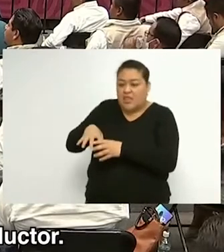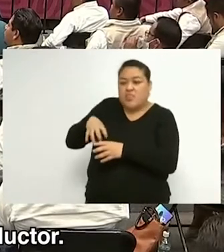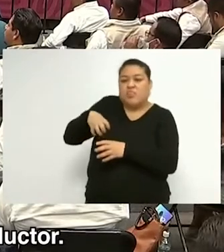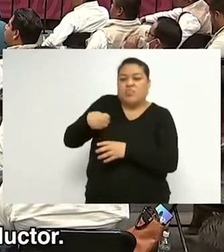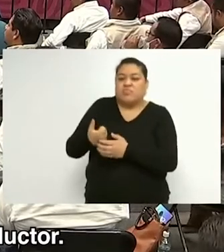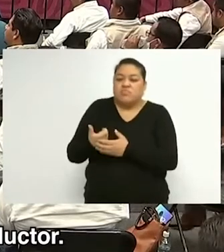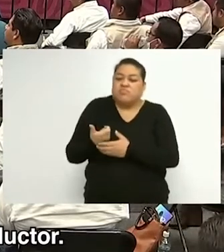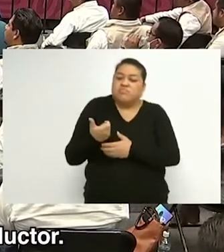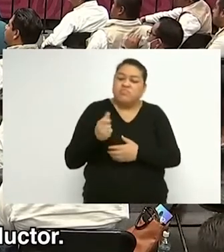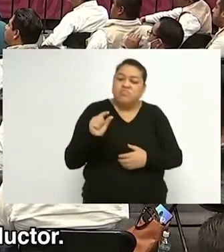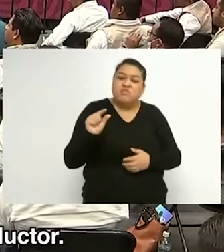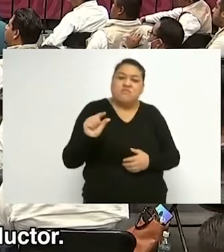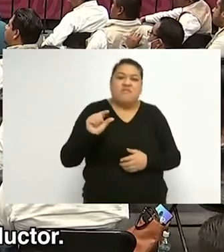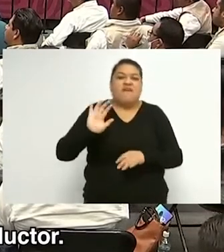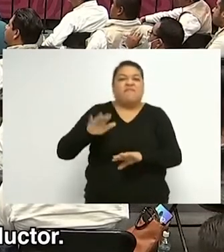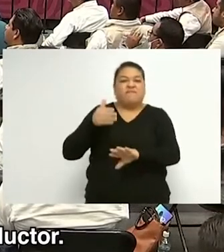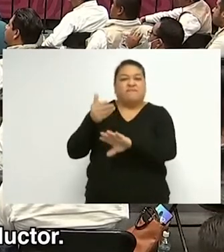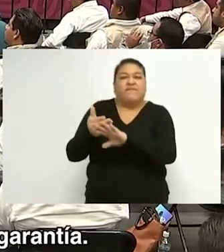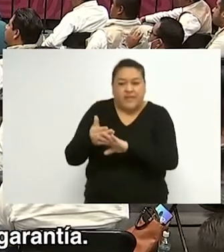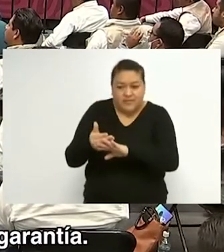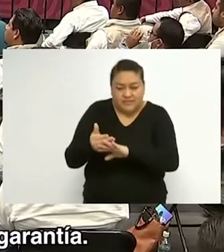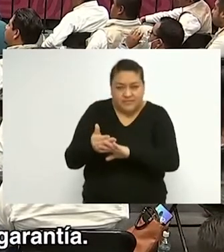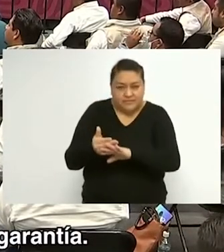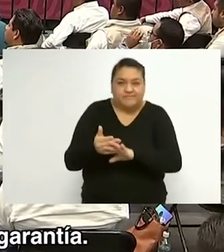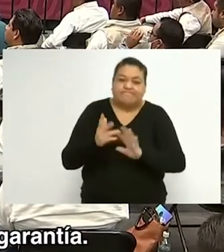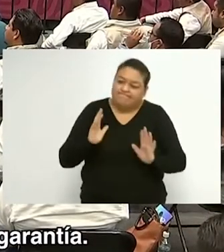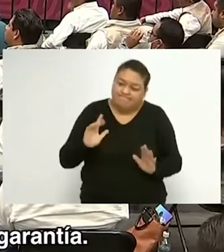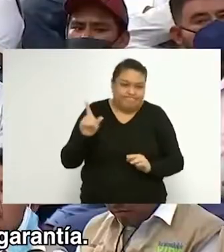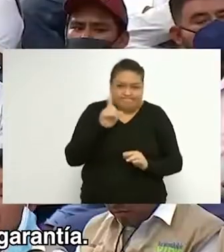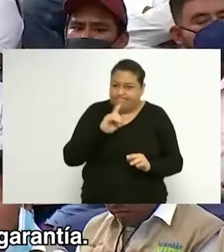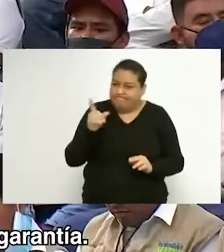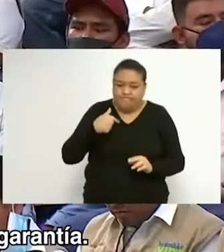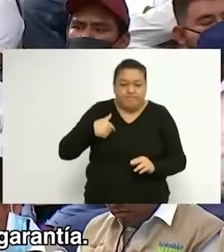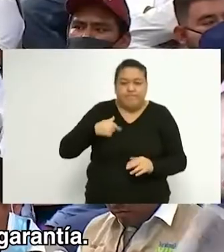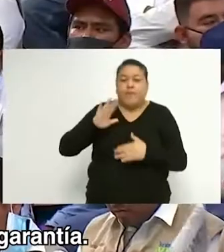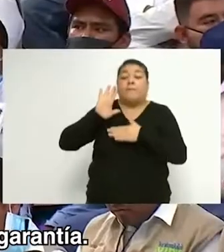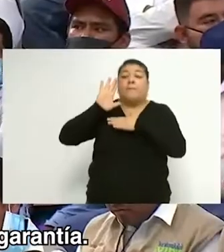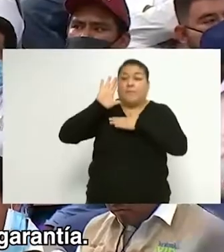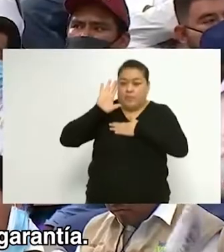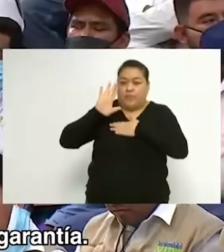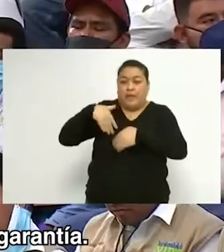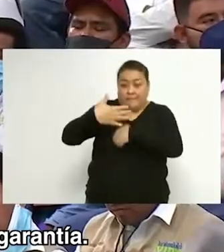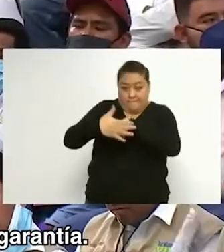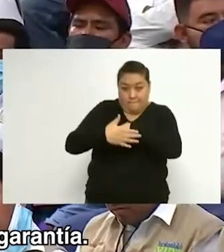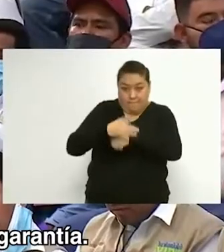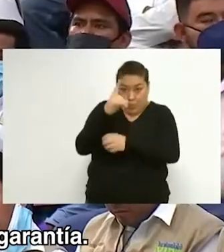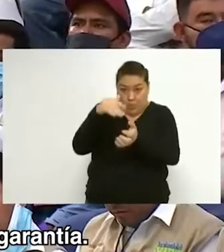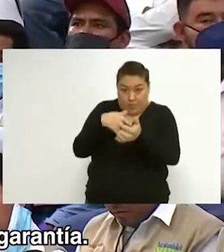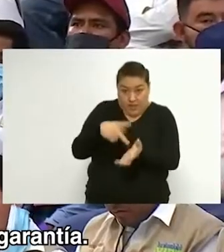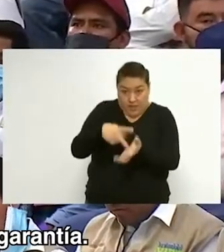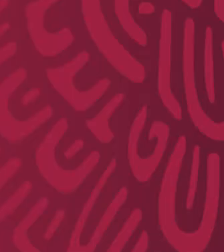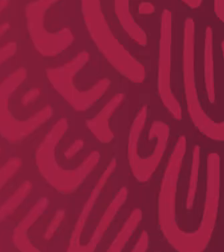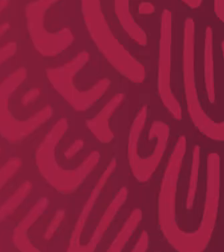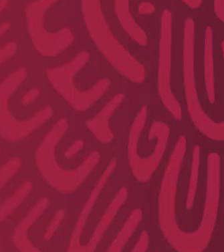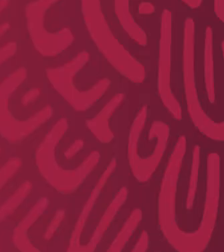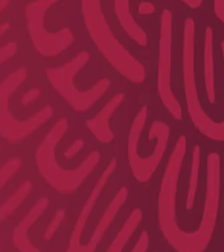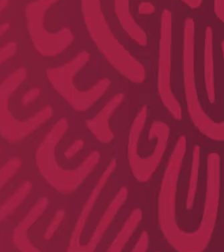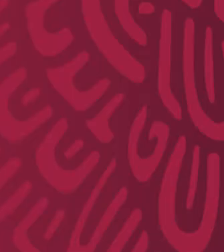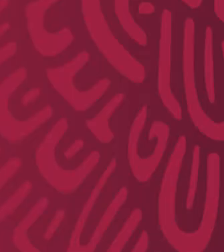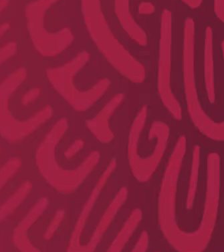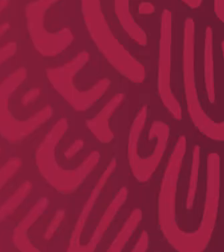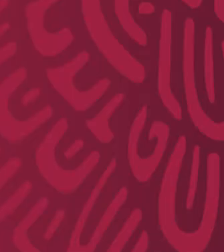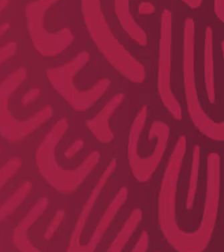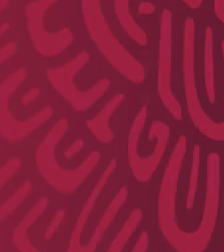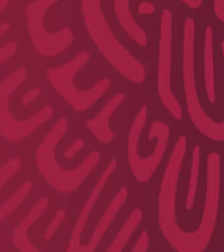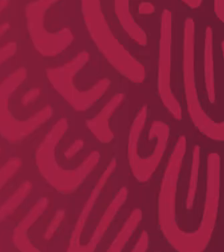pagar menos y afectar al productor. Entonces vamos a mantener estos precios de garantía.